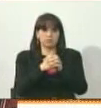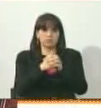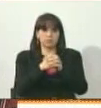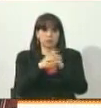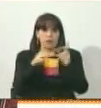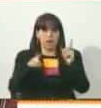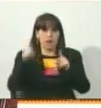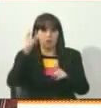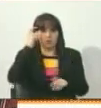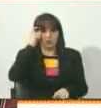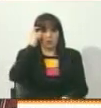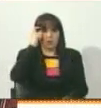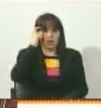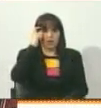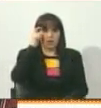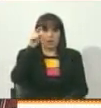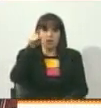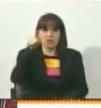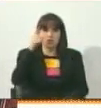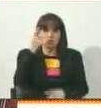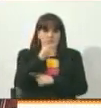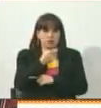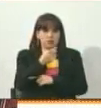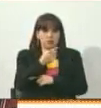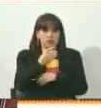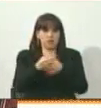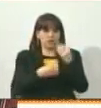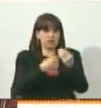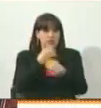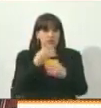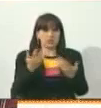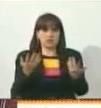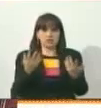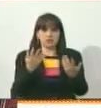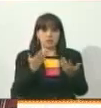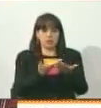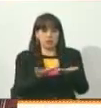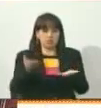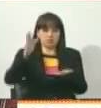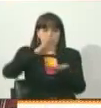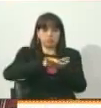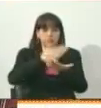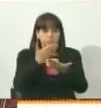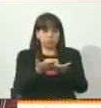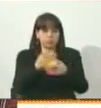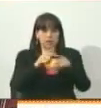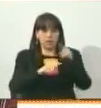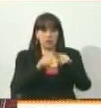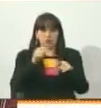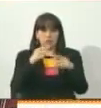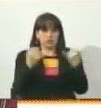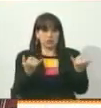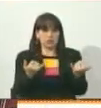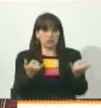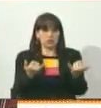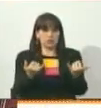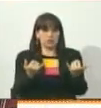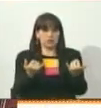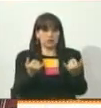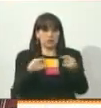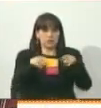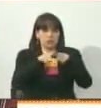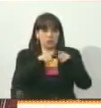Algún día eso tiene, ¿cómo se llama qué? Que voltease la tortilla, pues. Es como